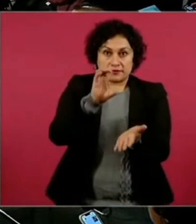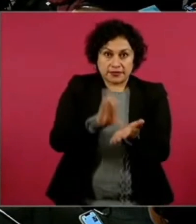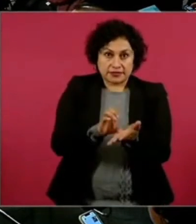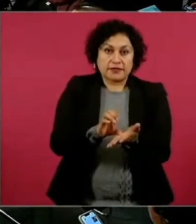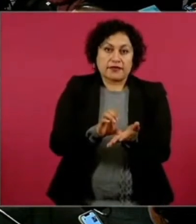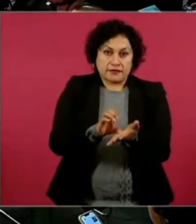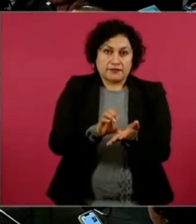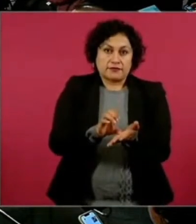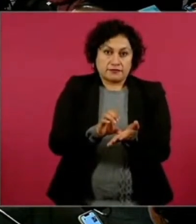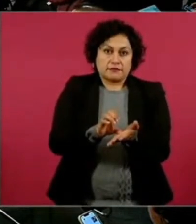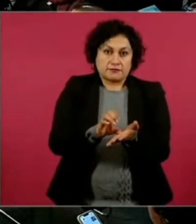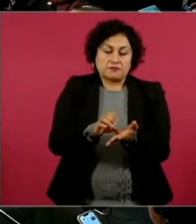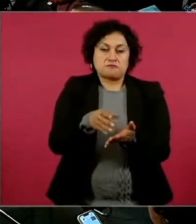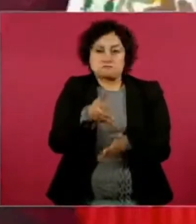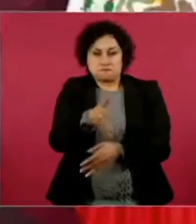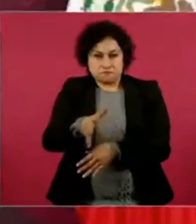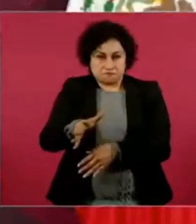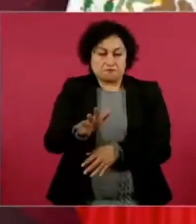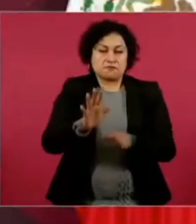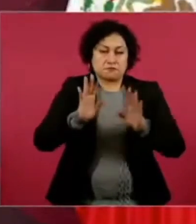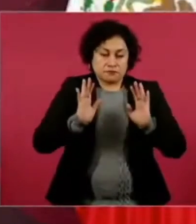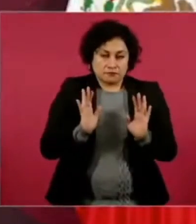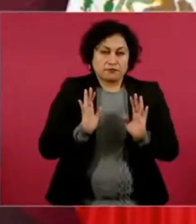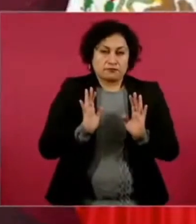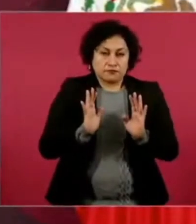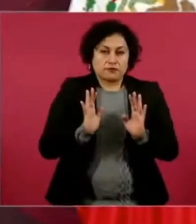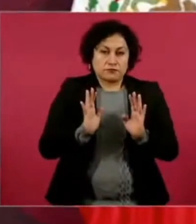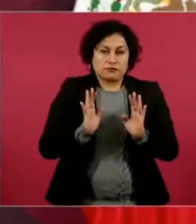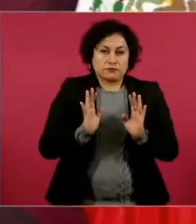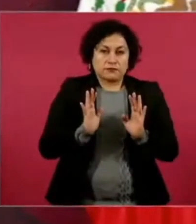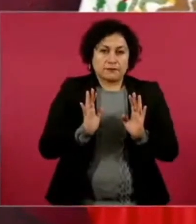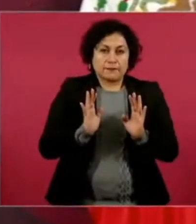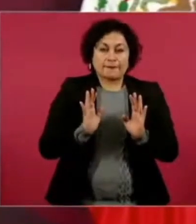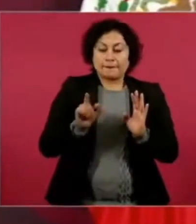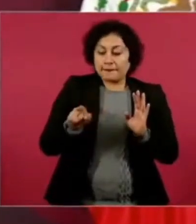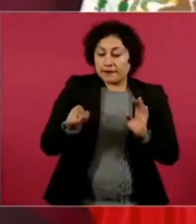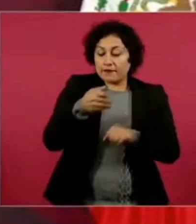leve, menor, como no tenían